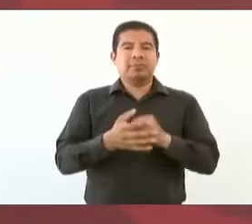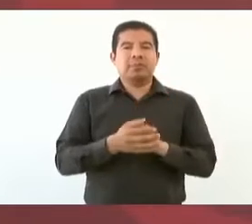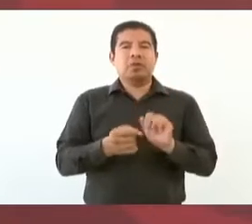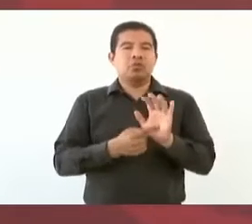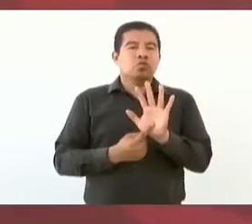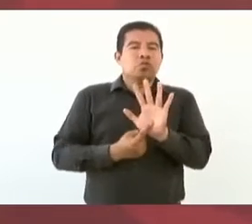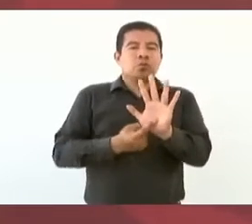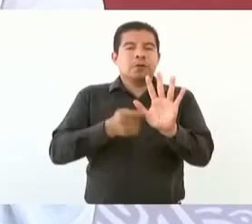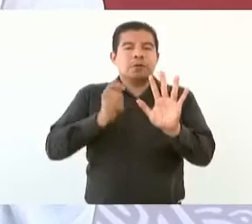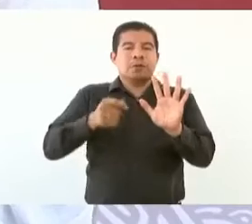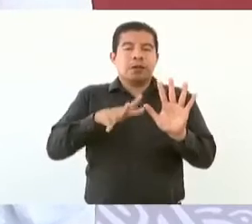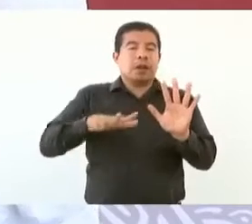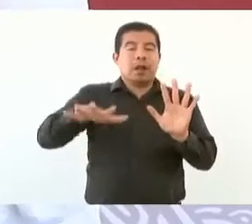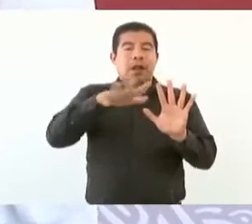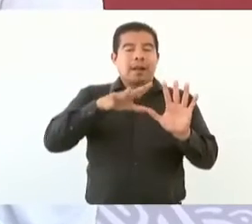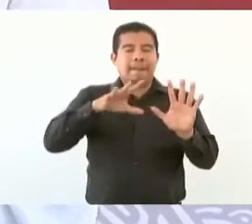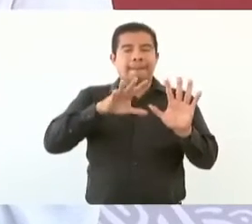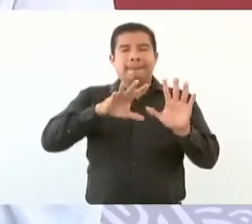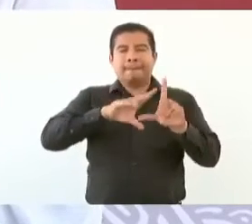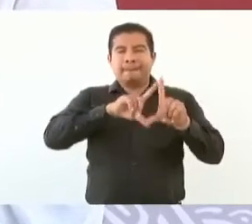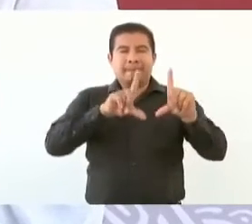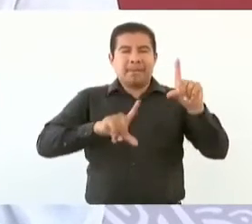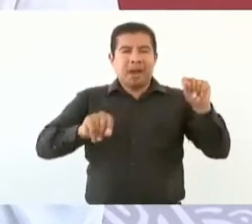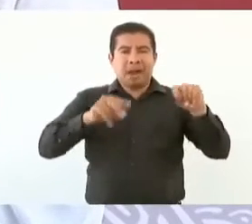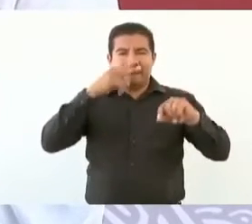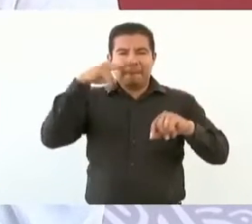los trabajadores en México y en el mundo,